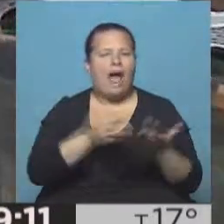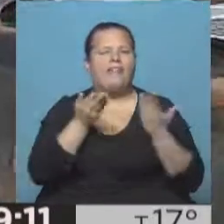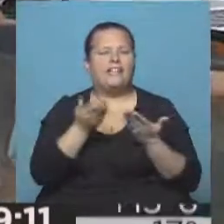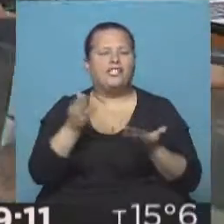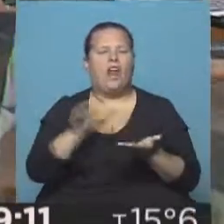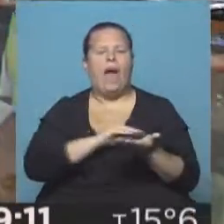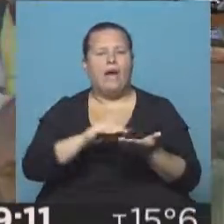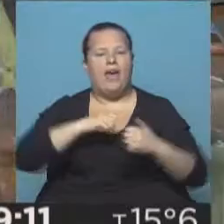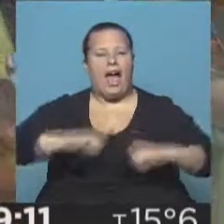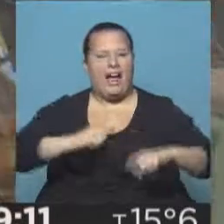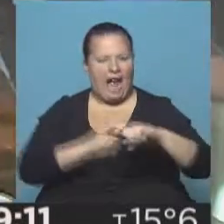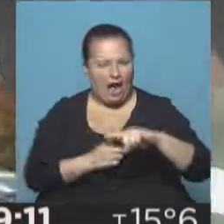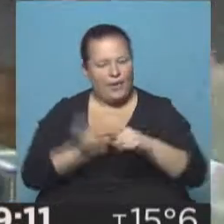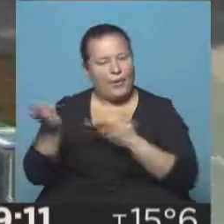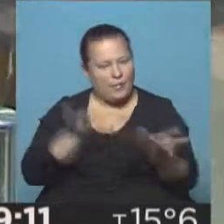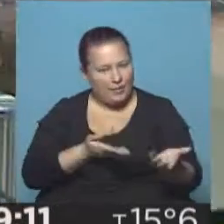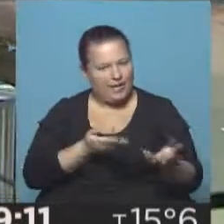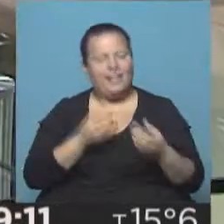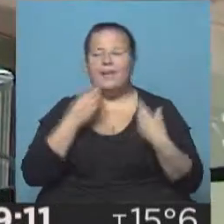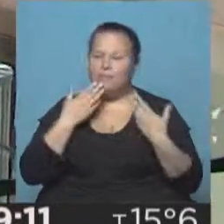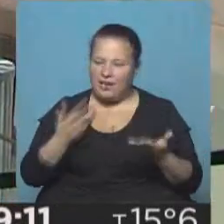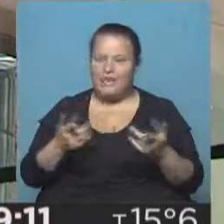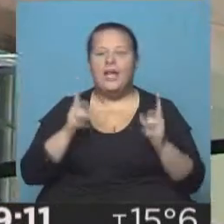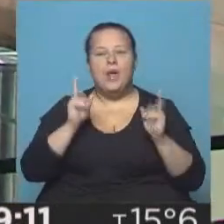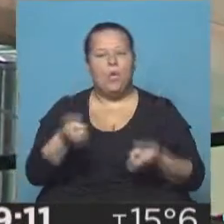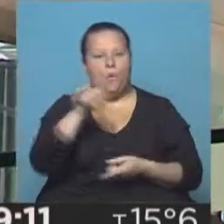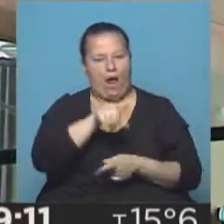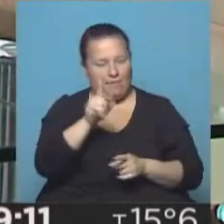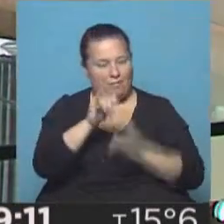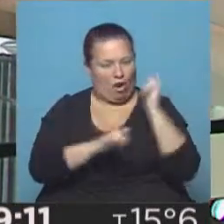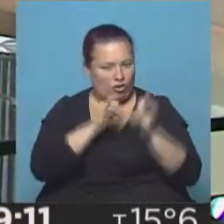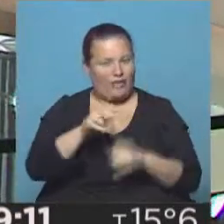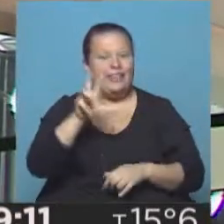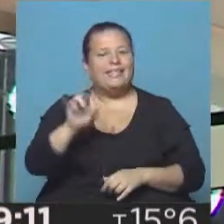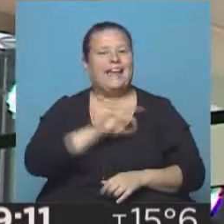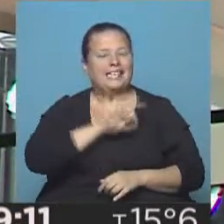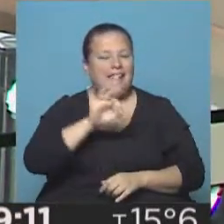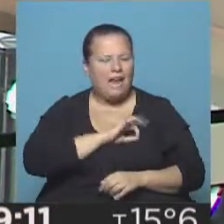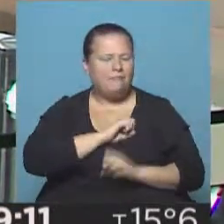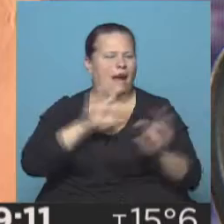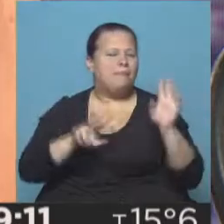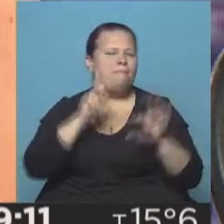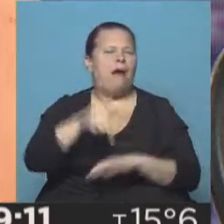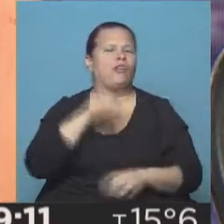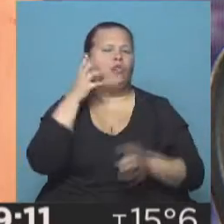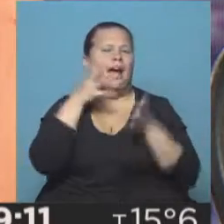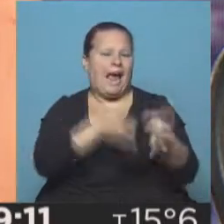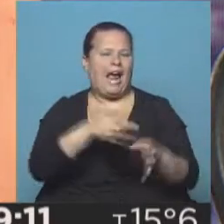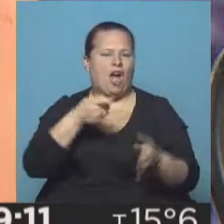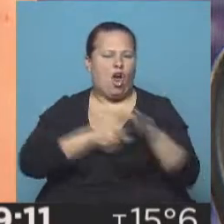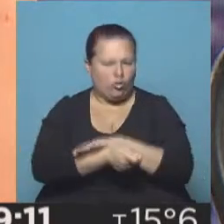de la doctora Carrió. Bienvenida, Mariana. Mismo la doctora lo dijo, en 30 años es el gran paso de lucha contra la